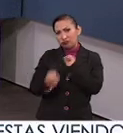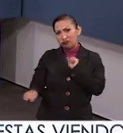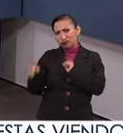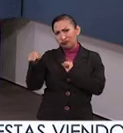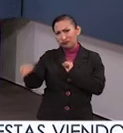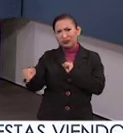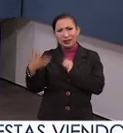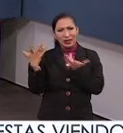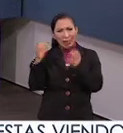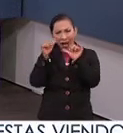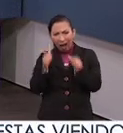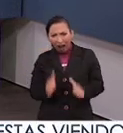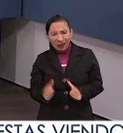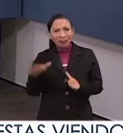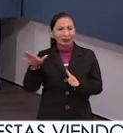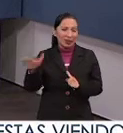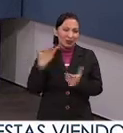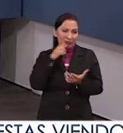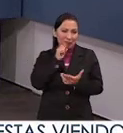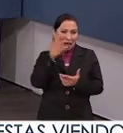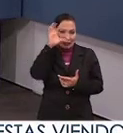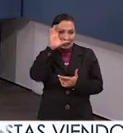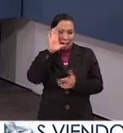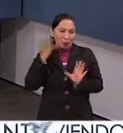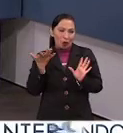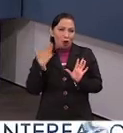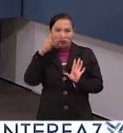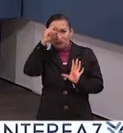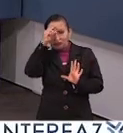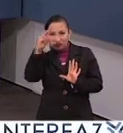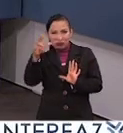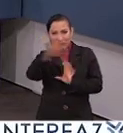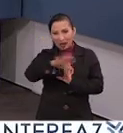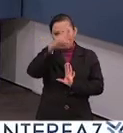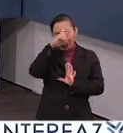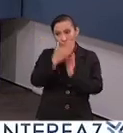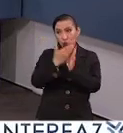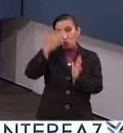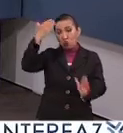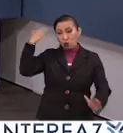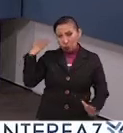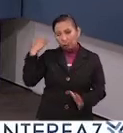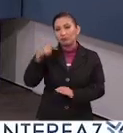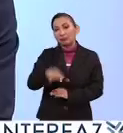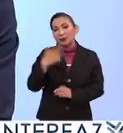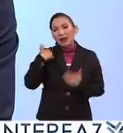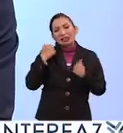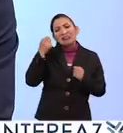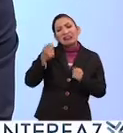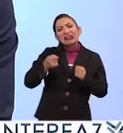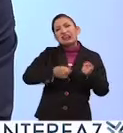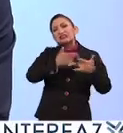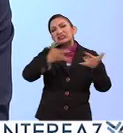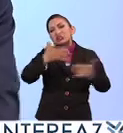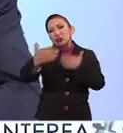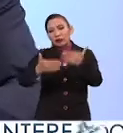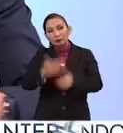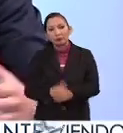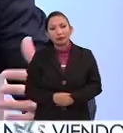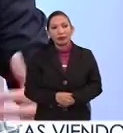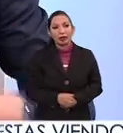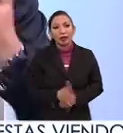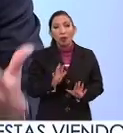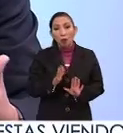y artística, incluso hasta científica, intelectual de México. Fundamental para entender a mí me parece nuestros tiempos. No se le ha